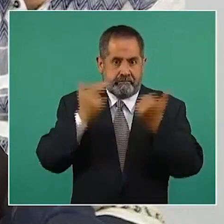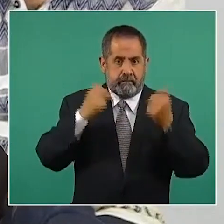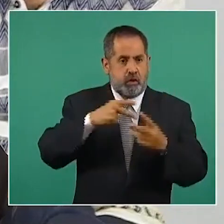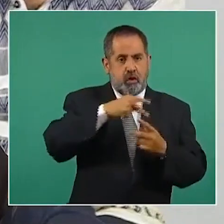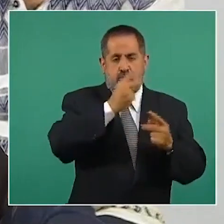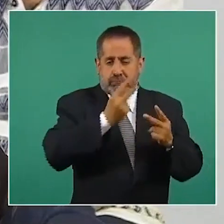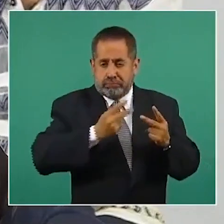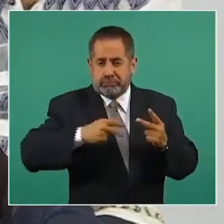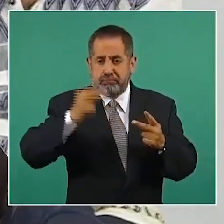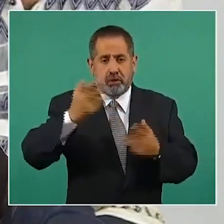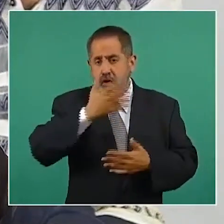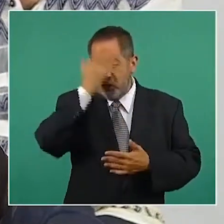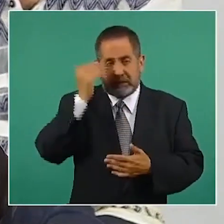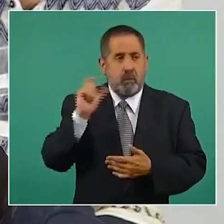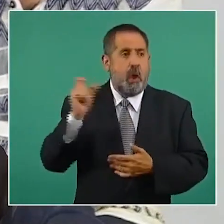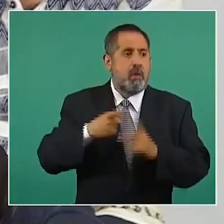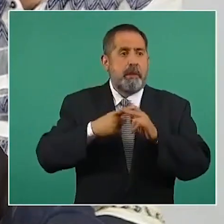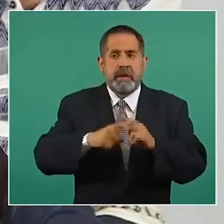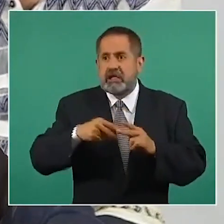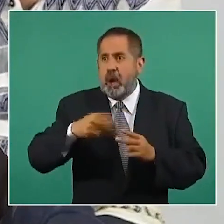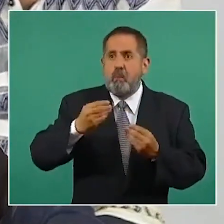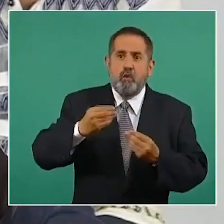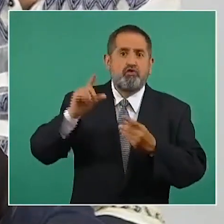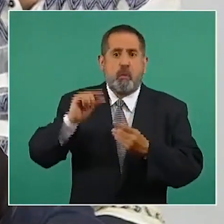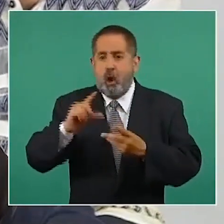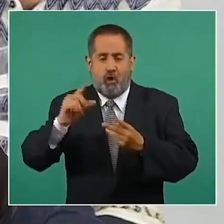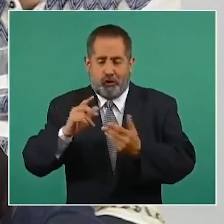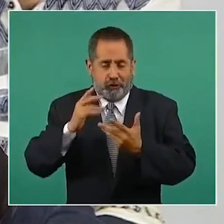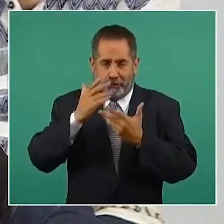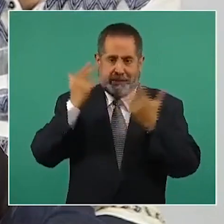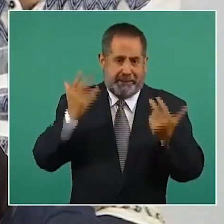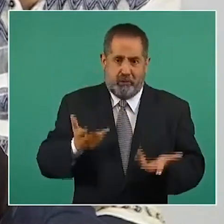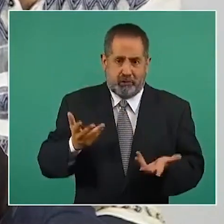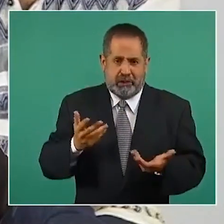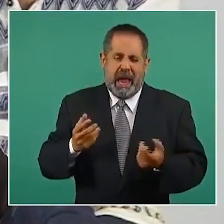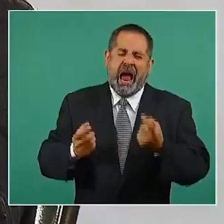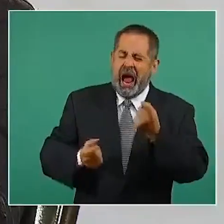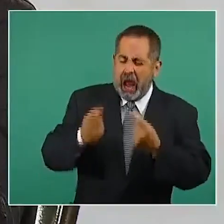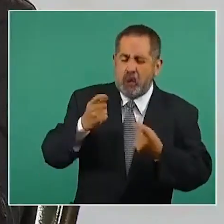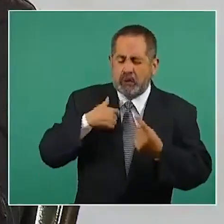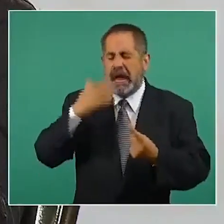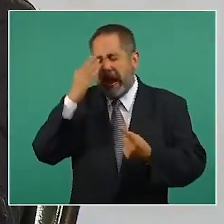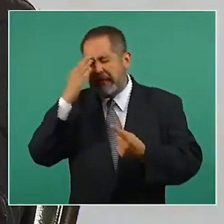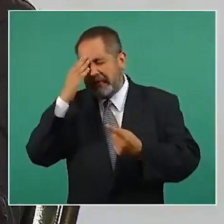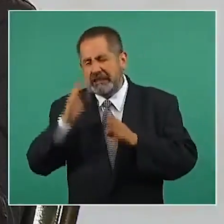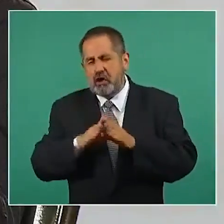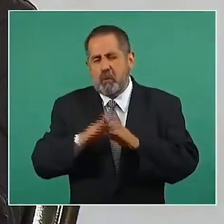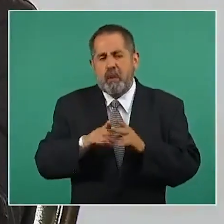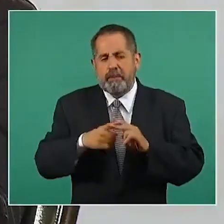oleadas que son impredecibles en magnitud, aunque ahora se tiene conocimiento de algunos factores que podrían